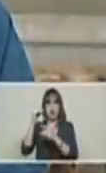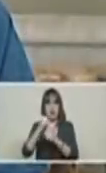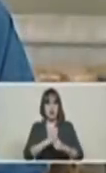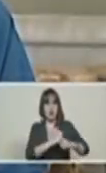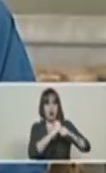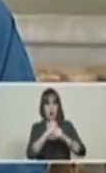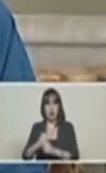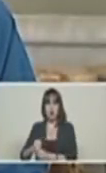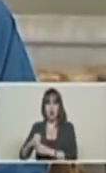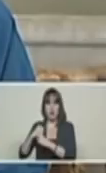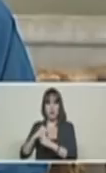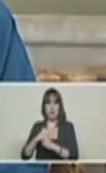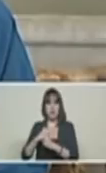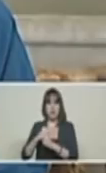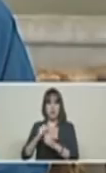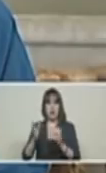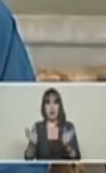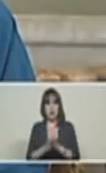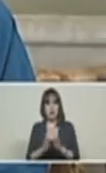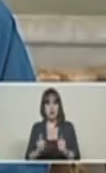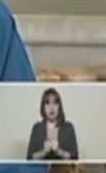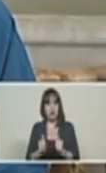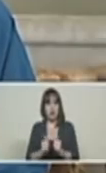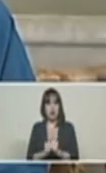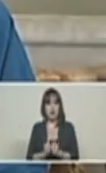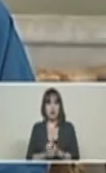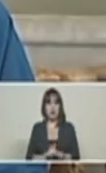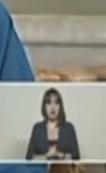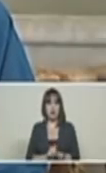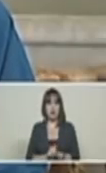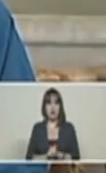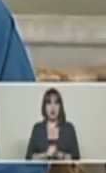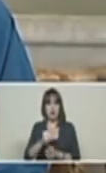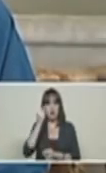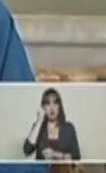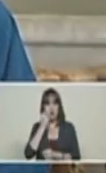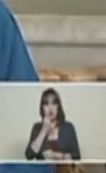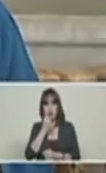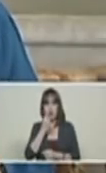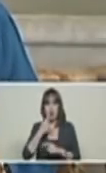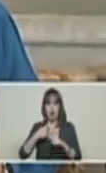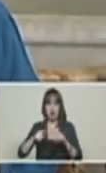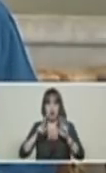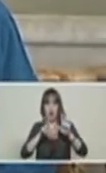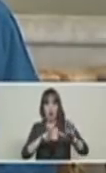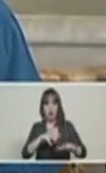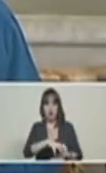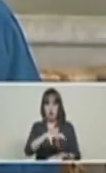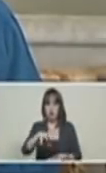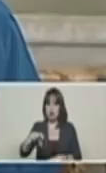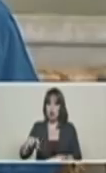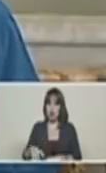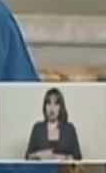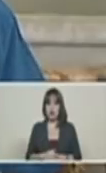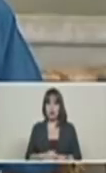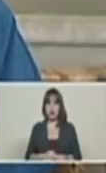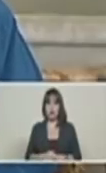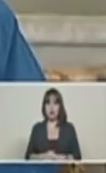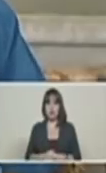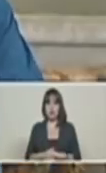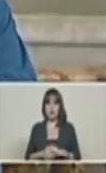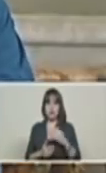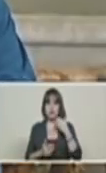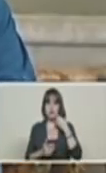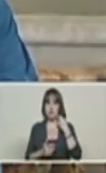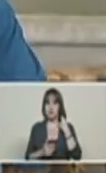Anzoátegui, Sucre, Falcón. 8 estados donde hoy puedo